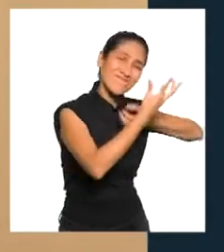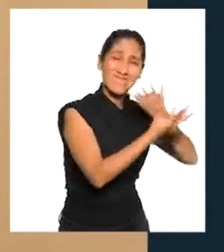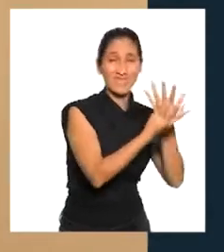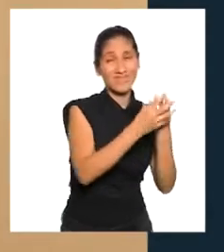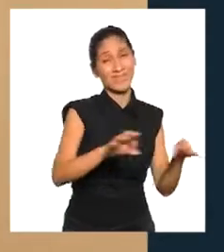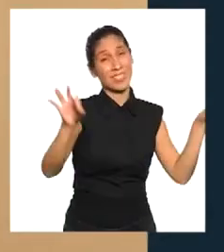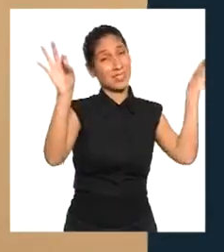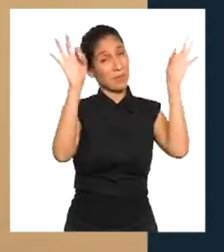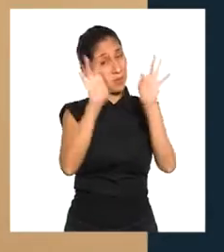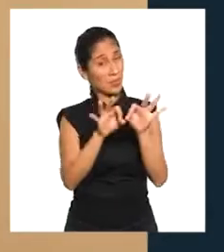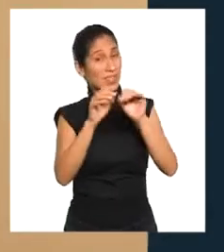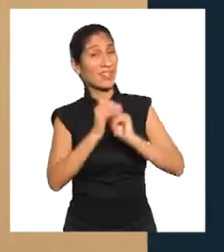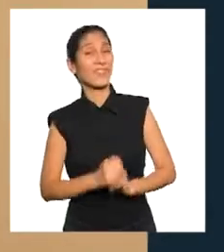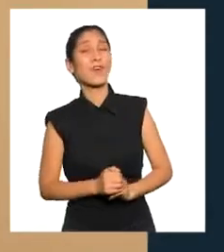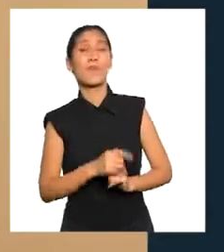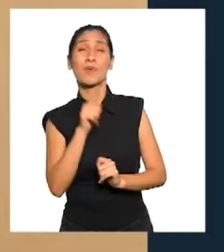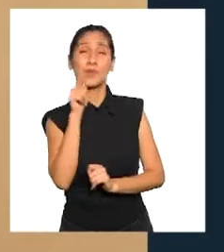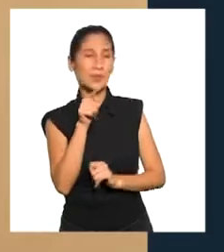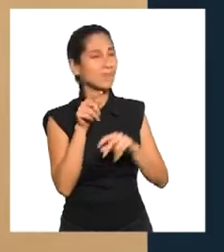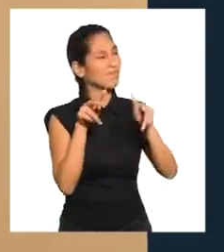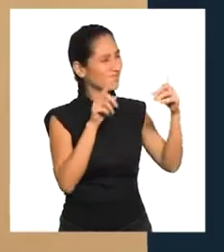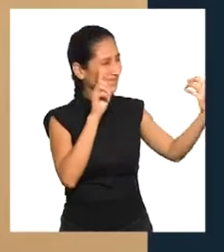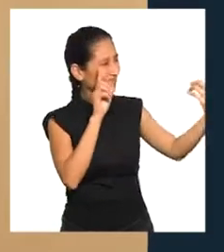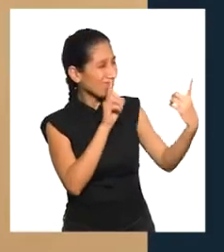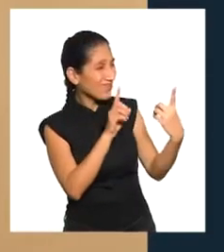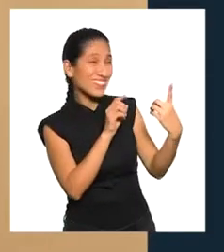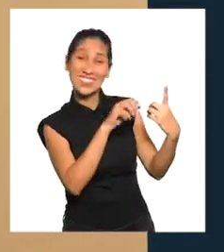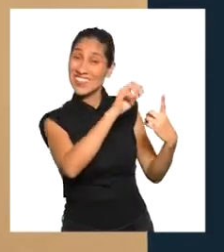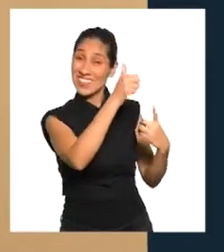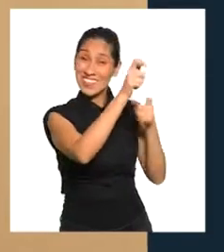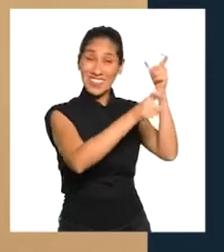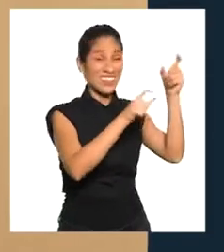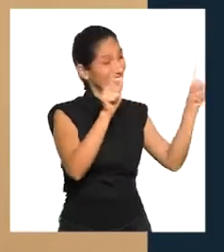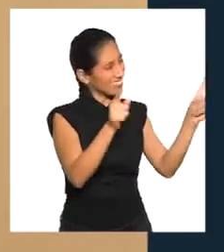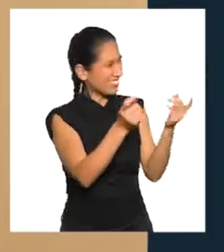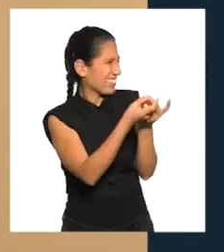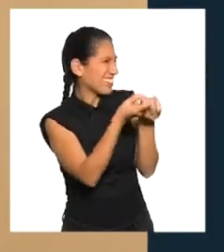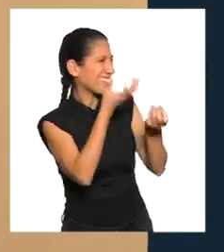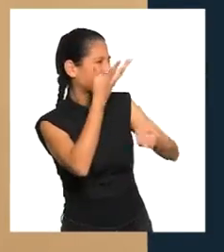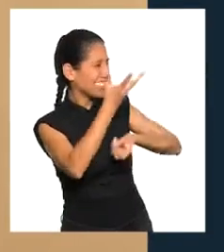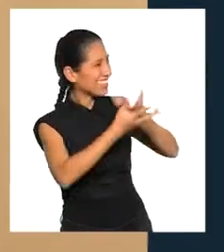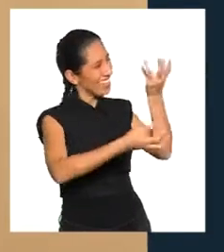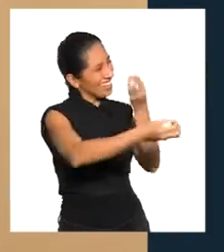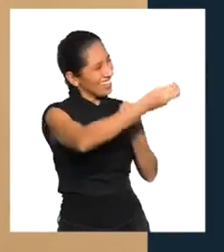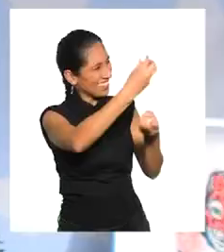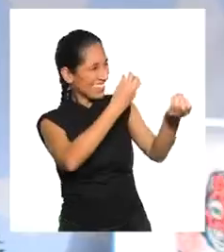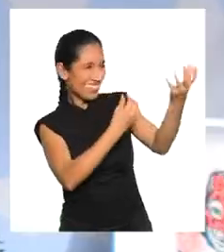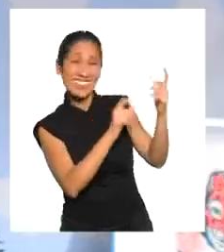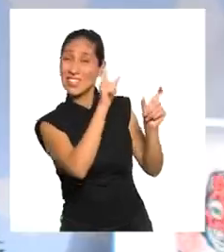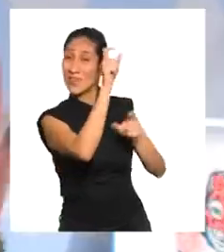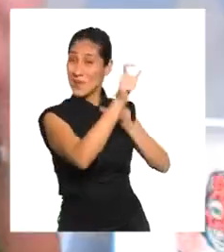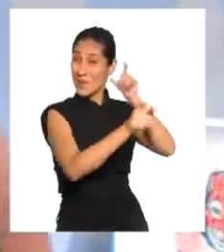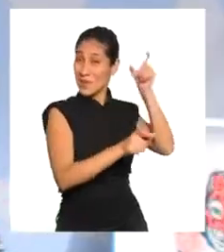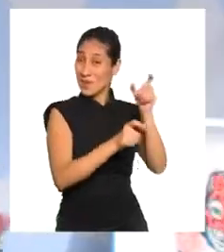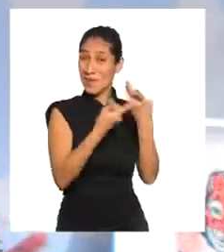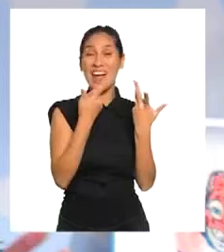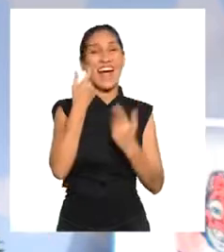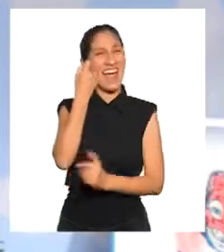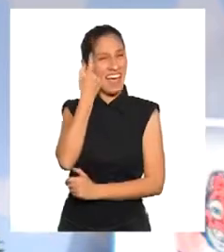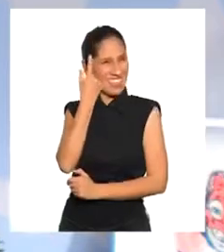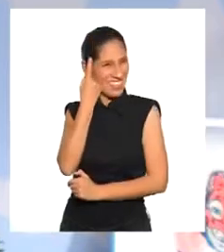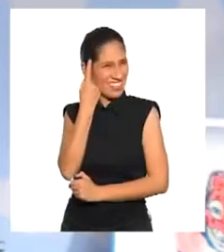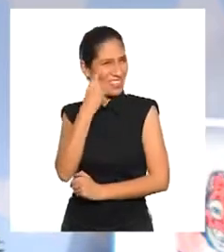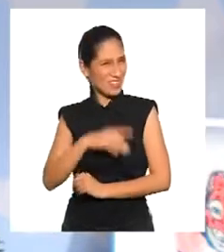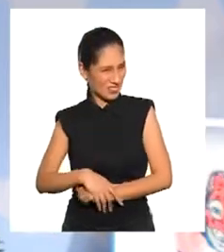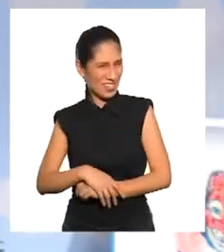ser asertivos y luego es solo cuestión de progresar poco a poco. Me queda claro